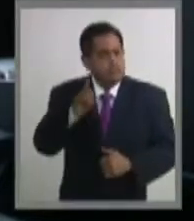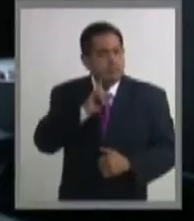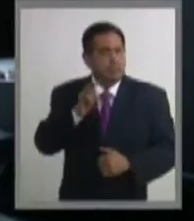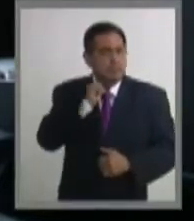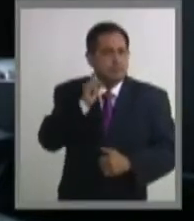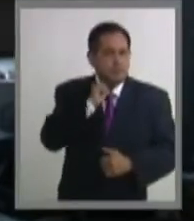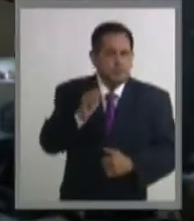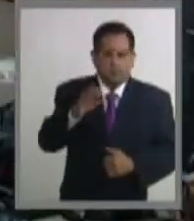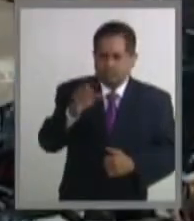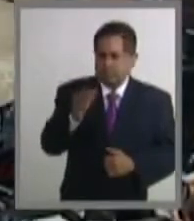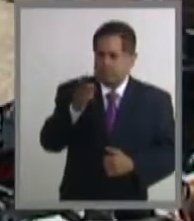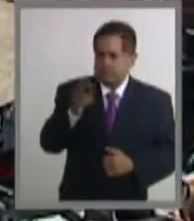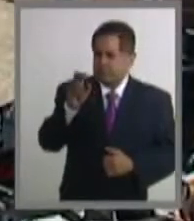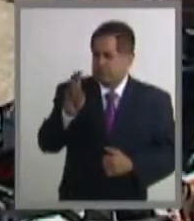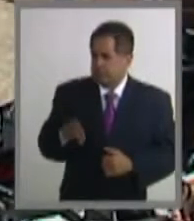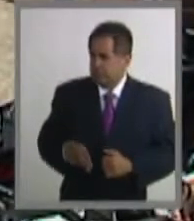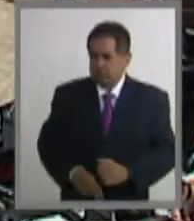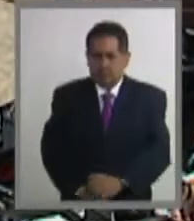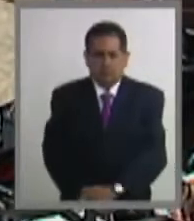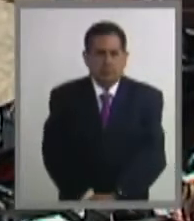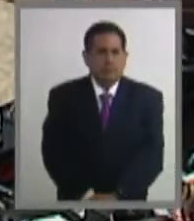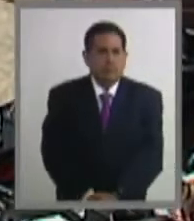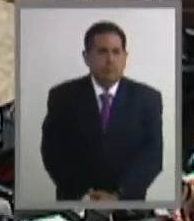la senadora Calderón Hinojosa.